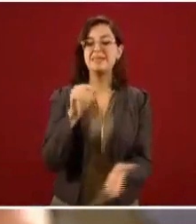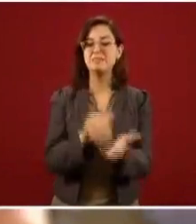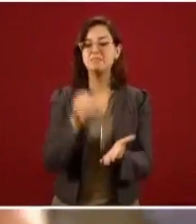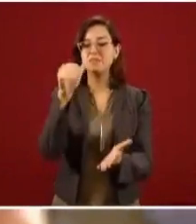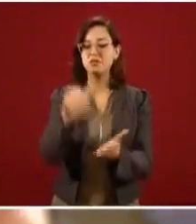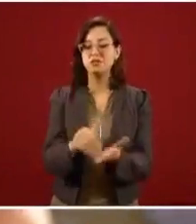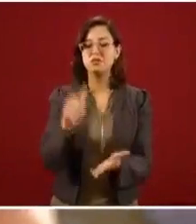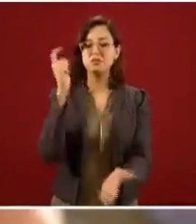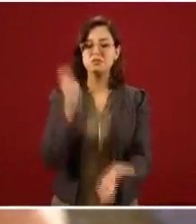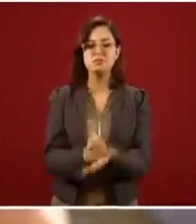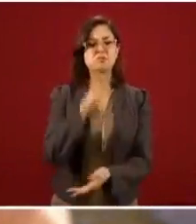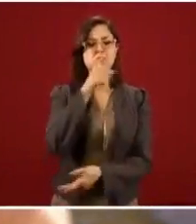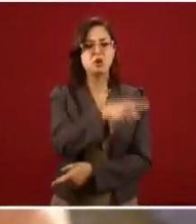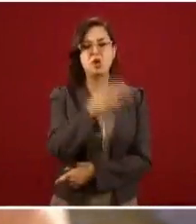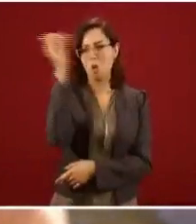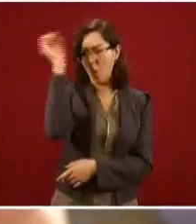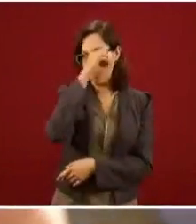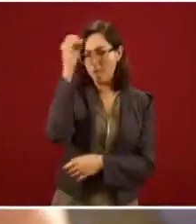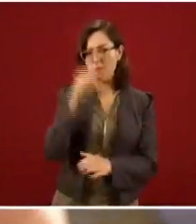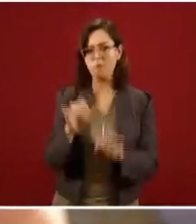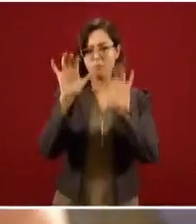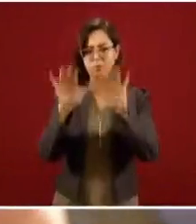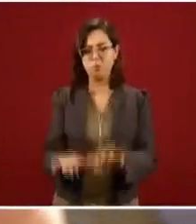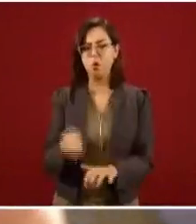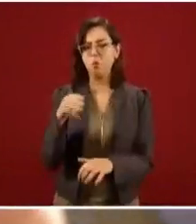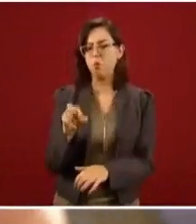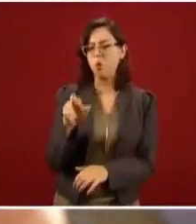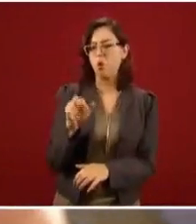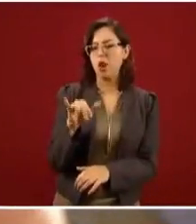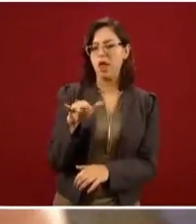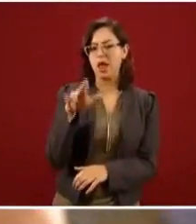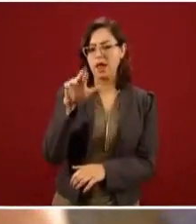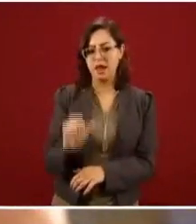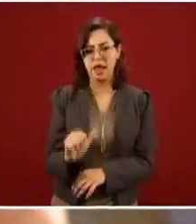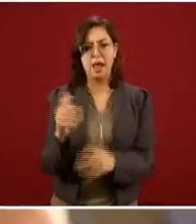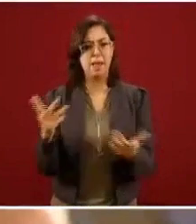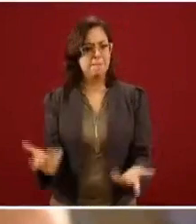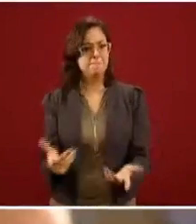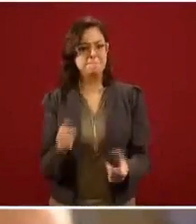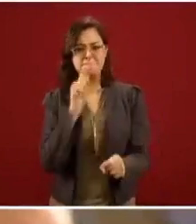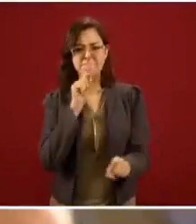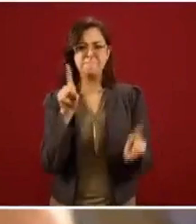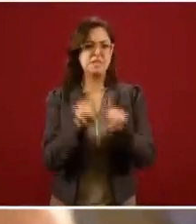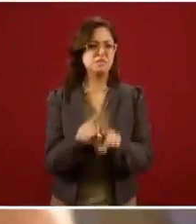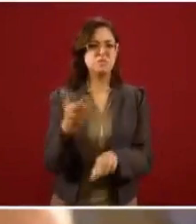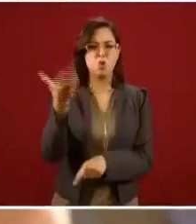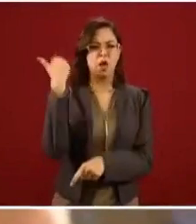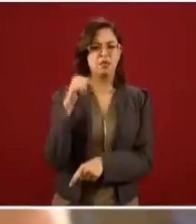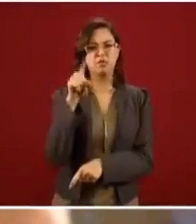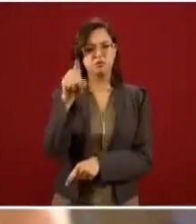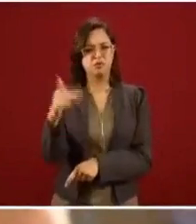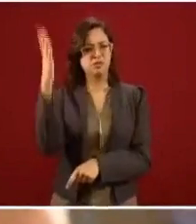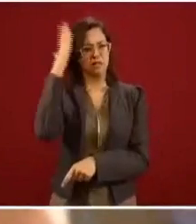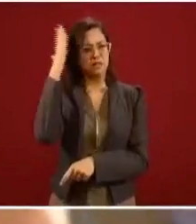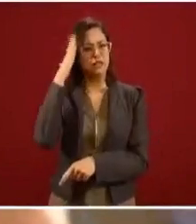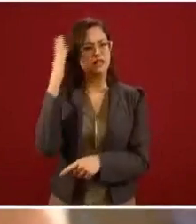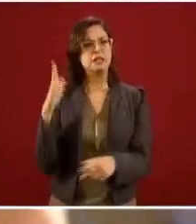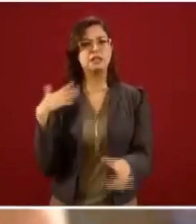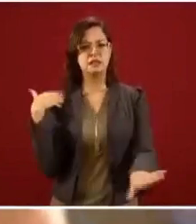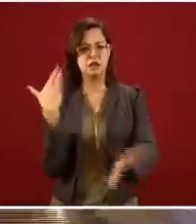opinión crítica de Moreira, como las tantas que usted expresó cuando era líder opositor.